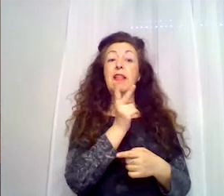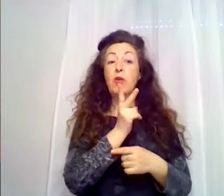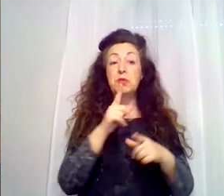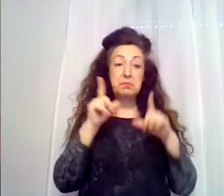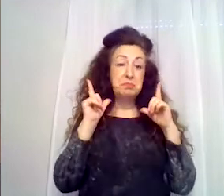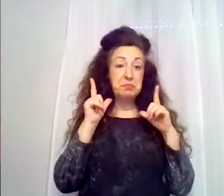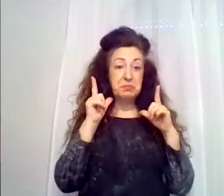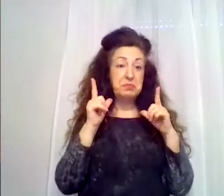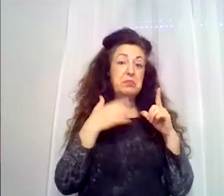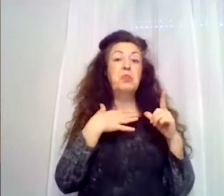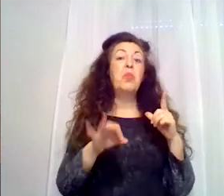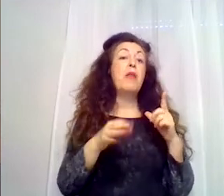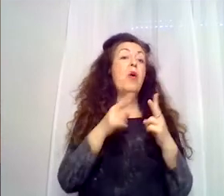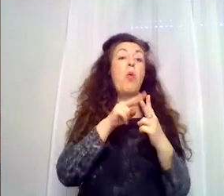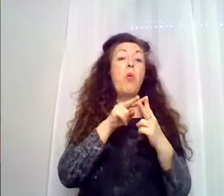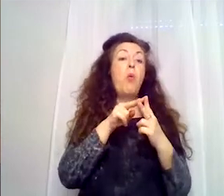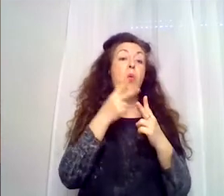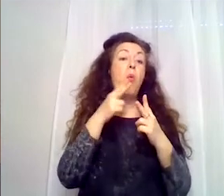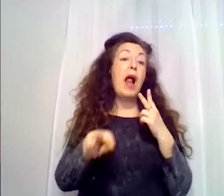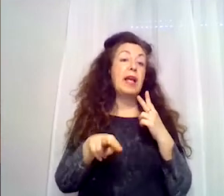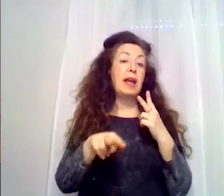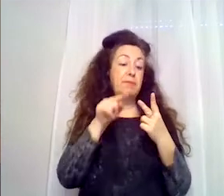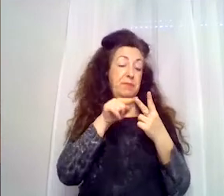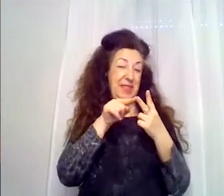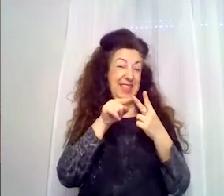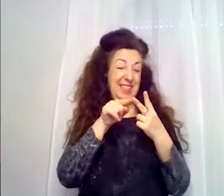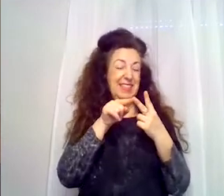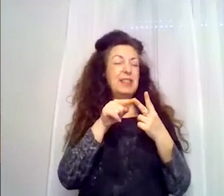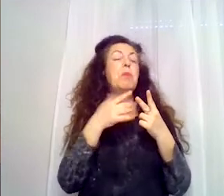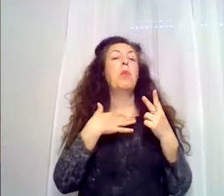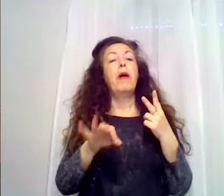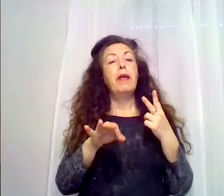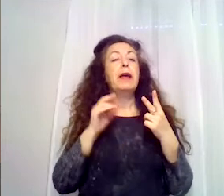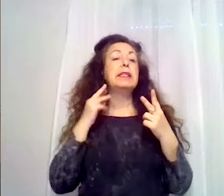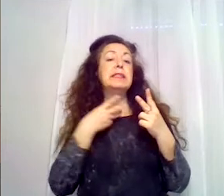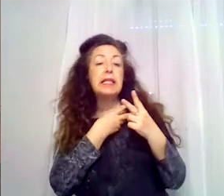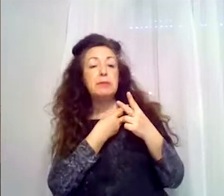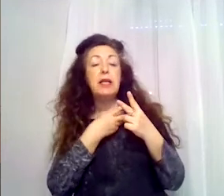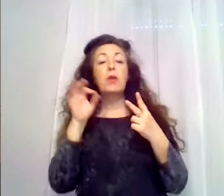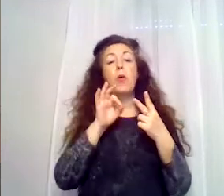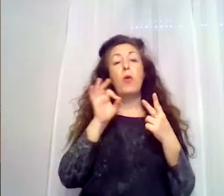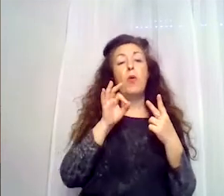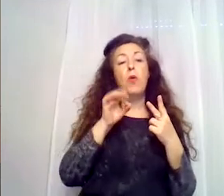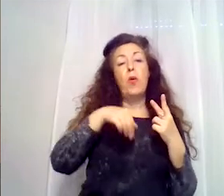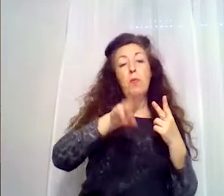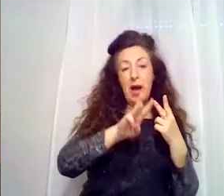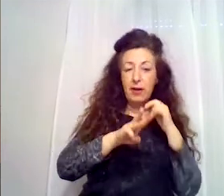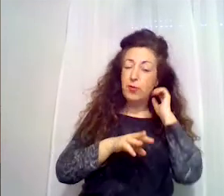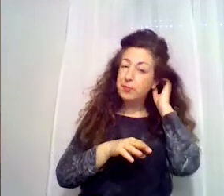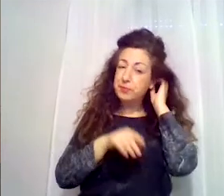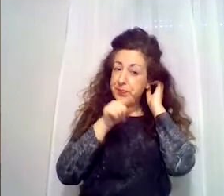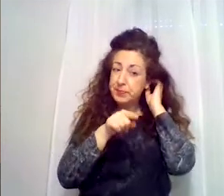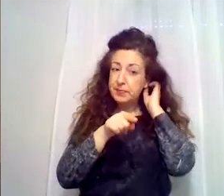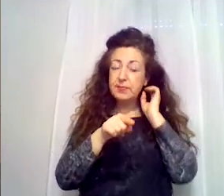propio Marlowe. Bueno, son teorías que no vamos a entrar en ellas, pero que parecen en cualquier caso representar al mismo